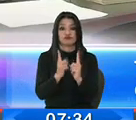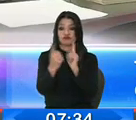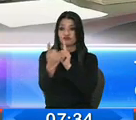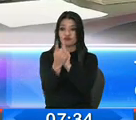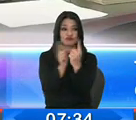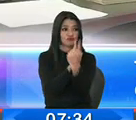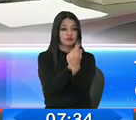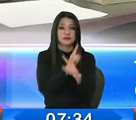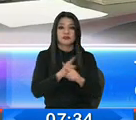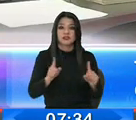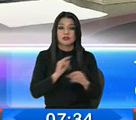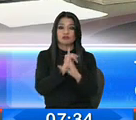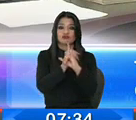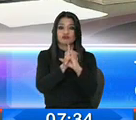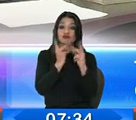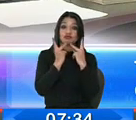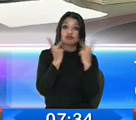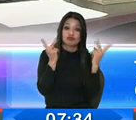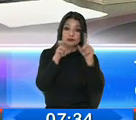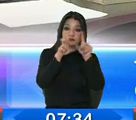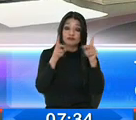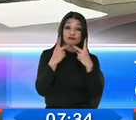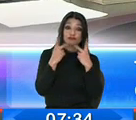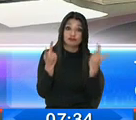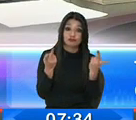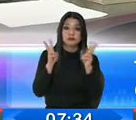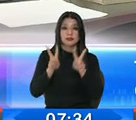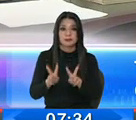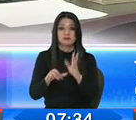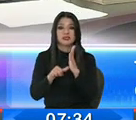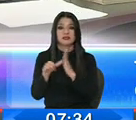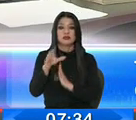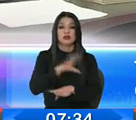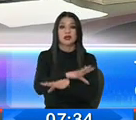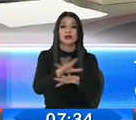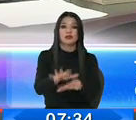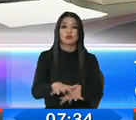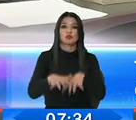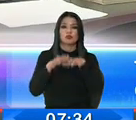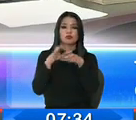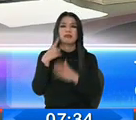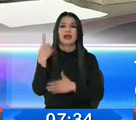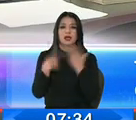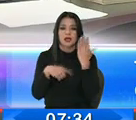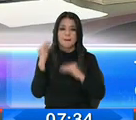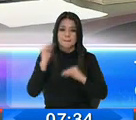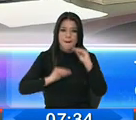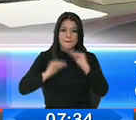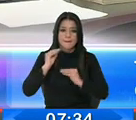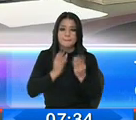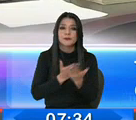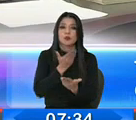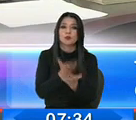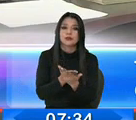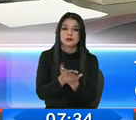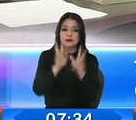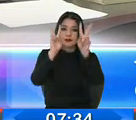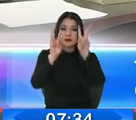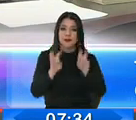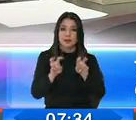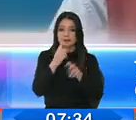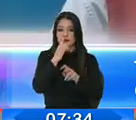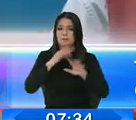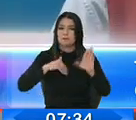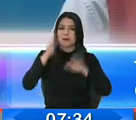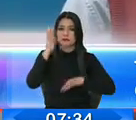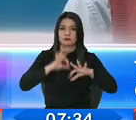varias instituciones del sector público, principalmente el Ministerio de Agricultura, a efectos de ir consolidando una posición sobre los temas de interés del Ecuador.